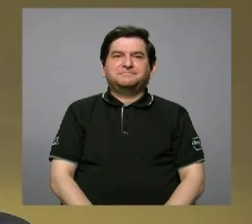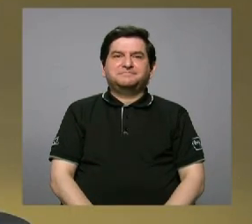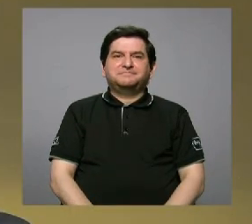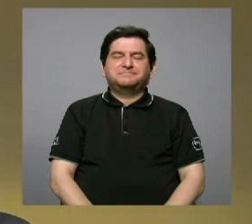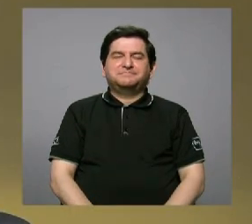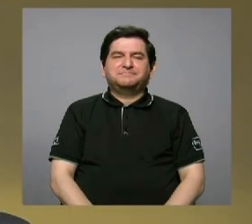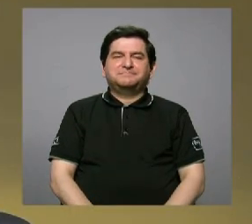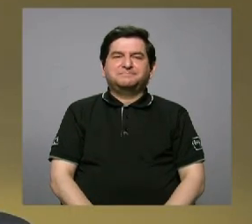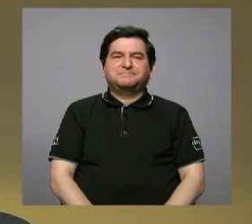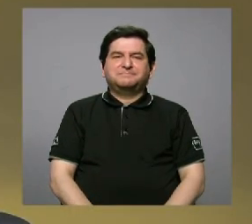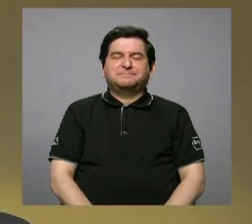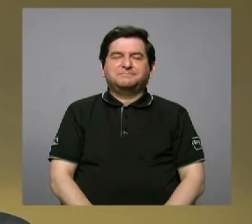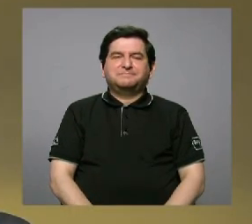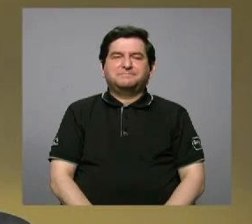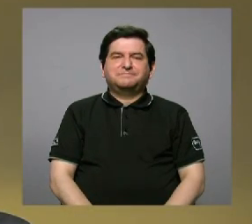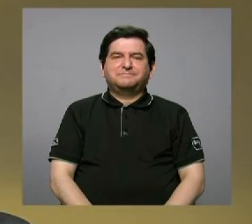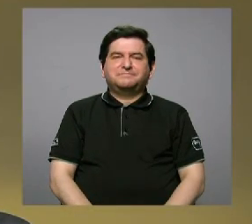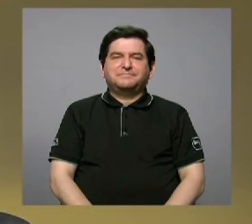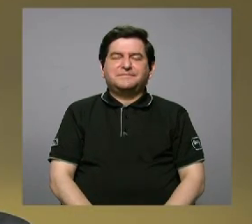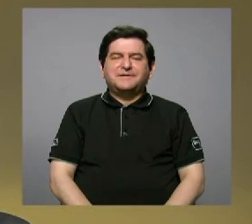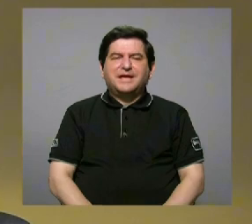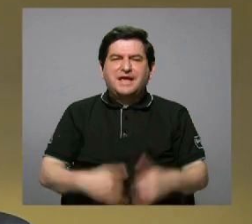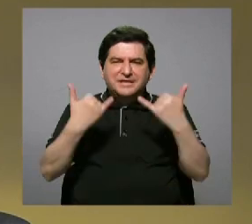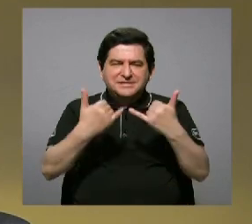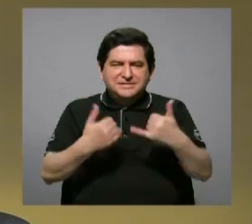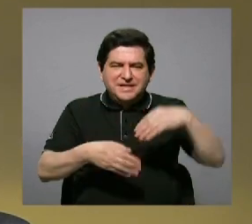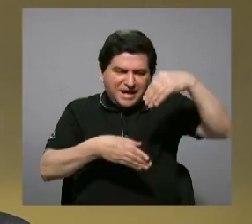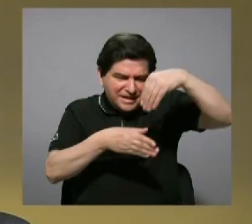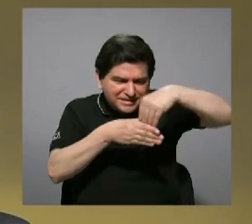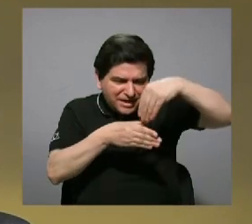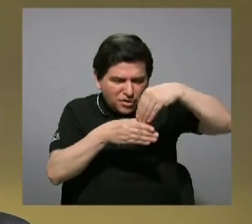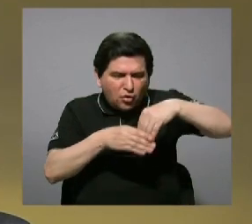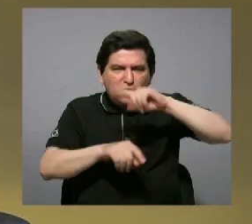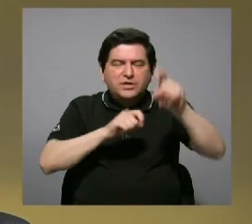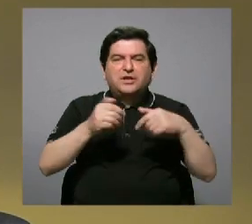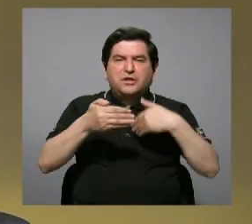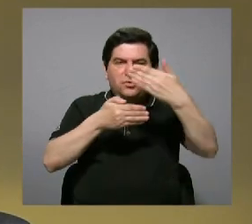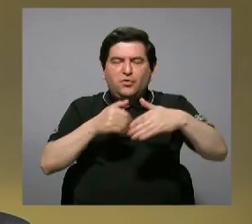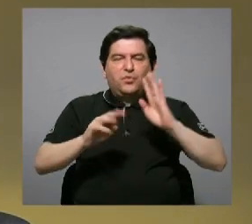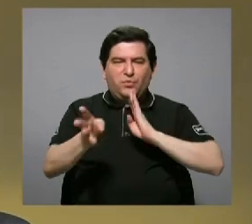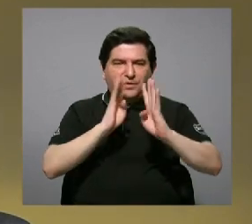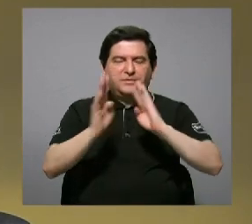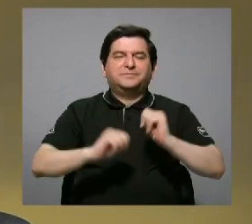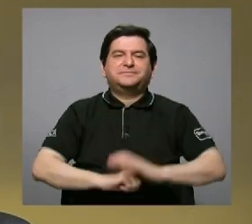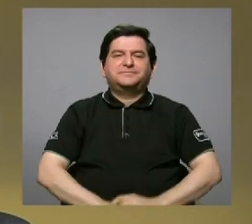vamos a conversar ya del cuerpo de la encuesta en el siguiente segmento.